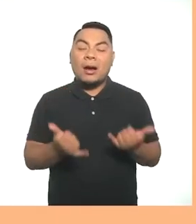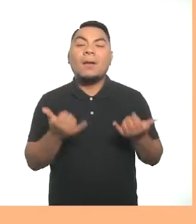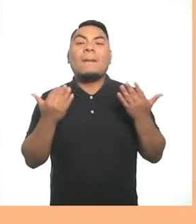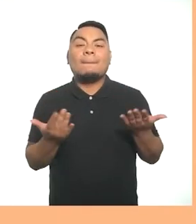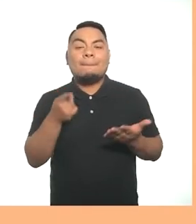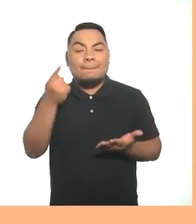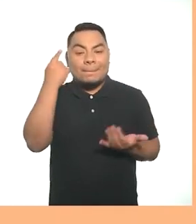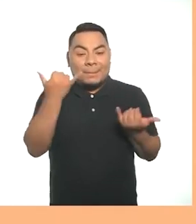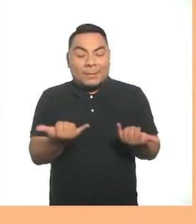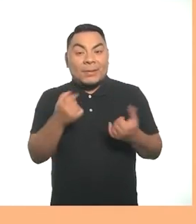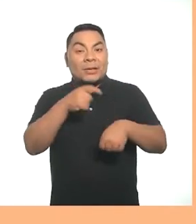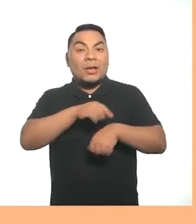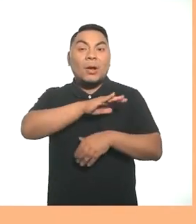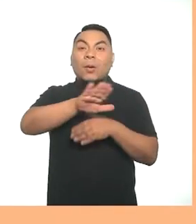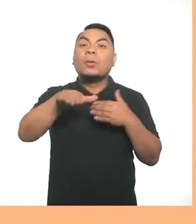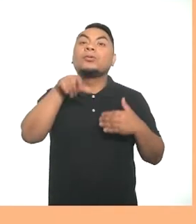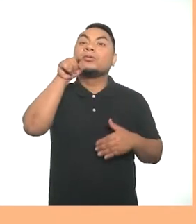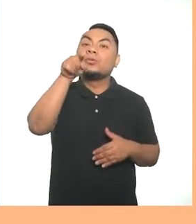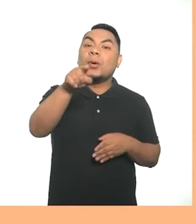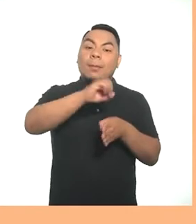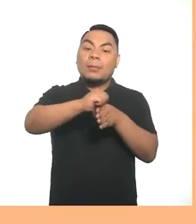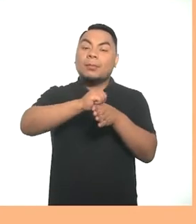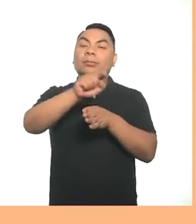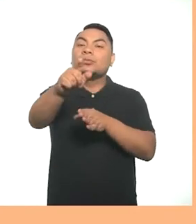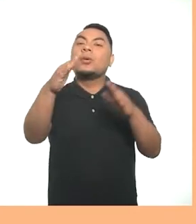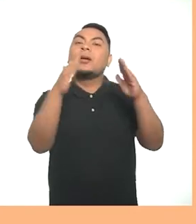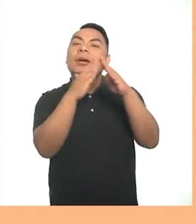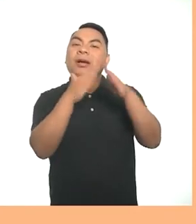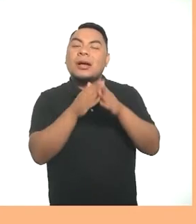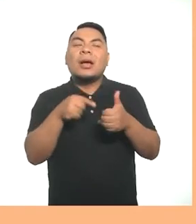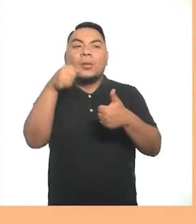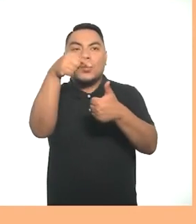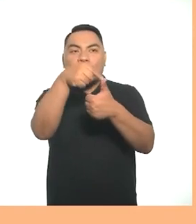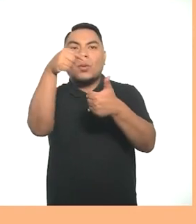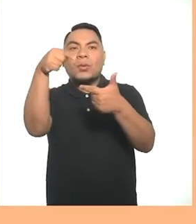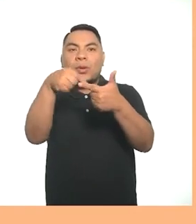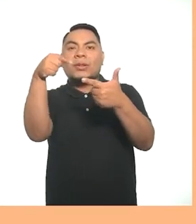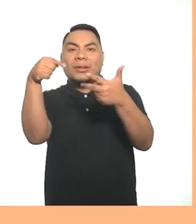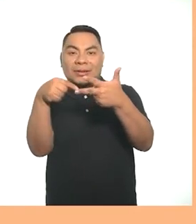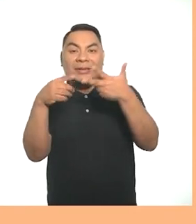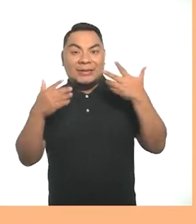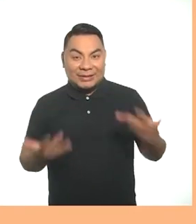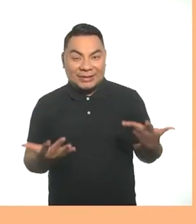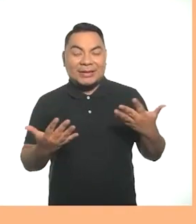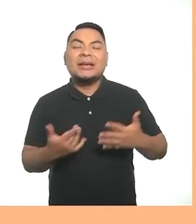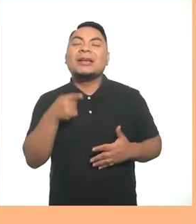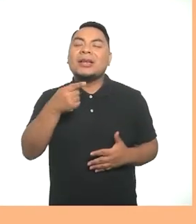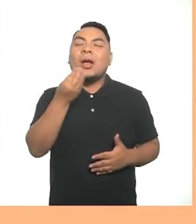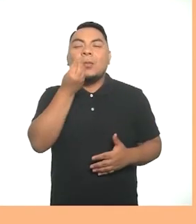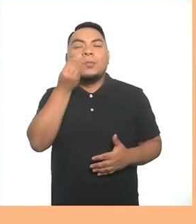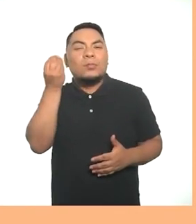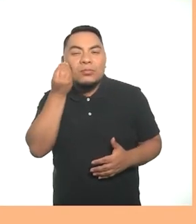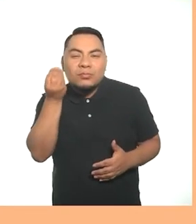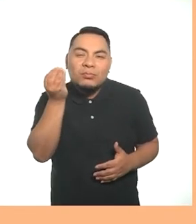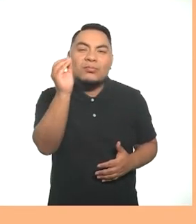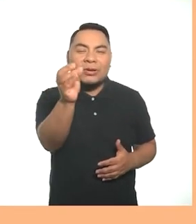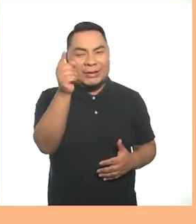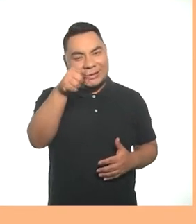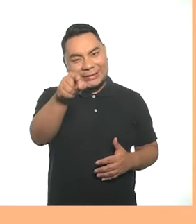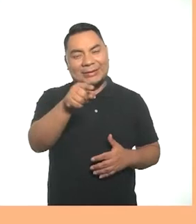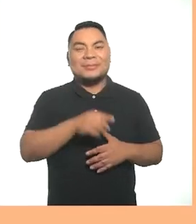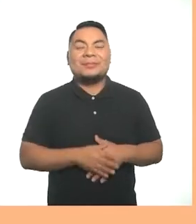Ahora ha llegado el momento de que tú practiques en tu casa estos pasos. Así que te mando un beso